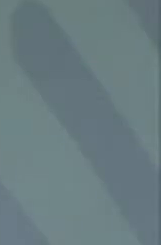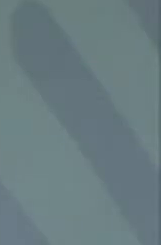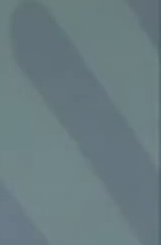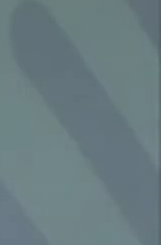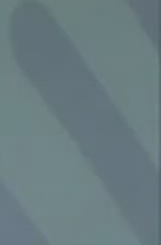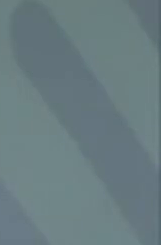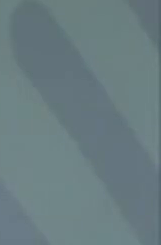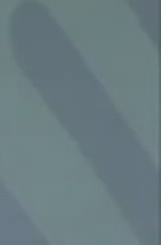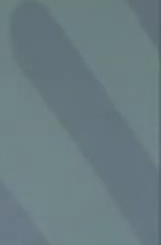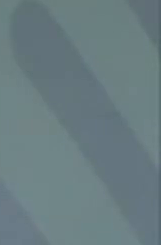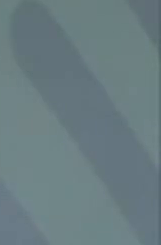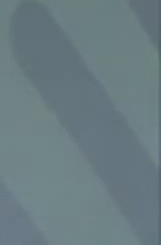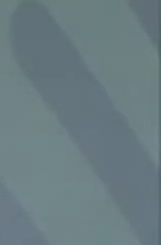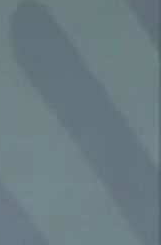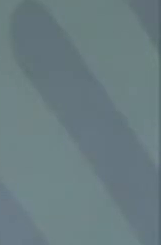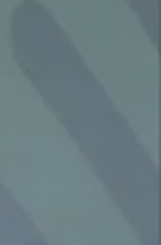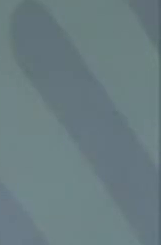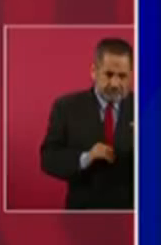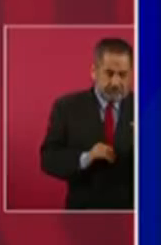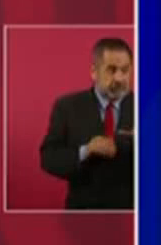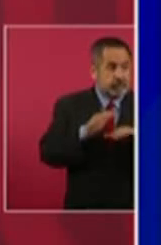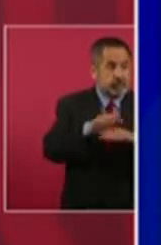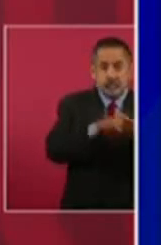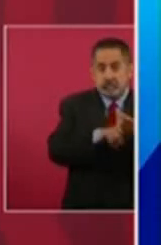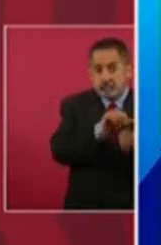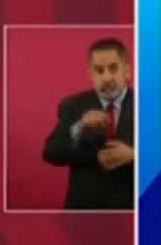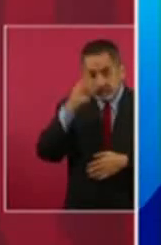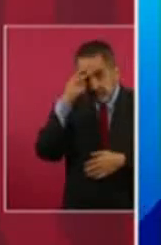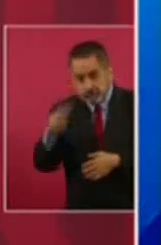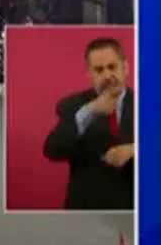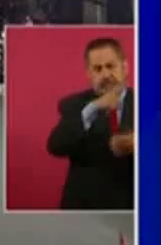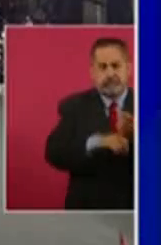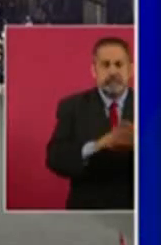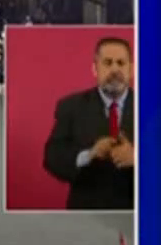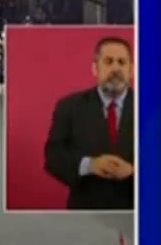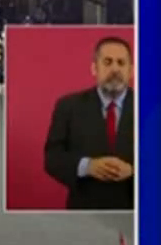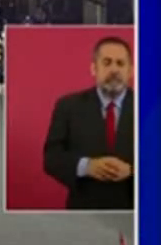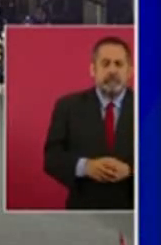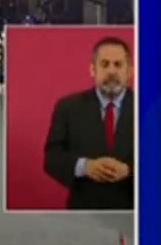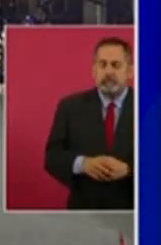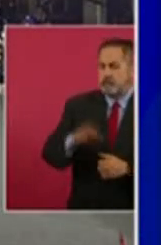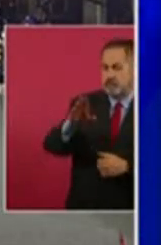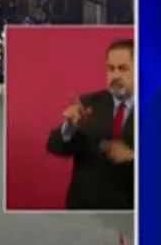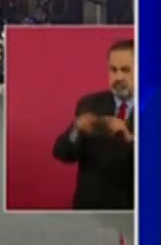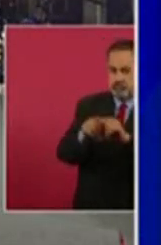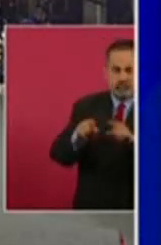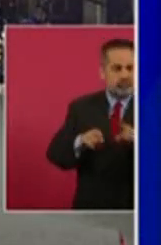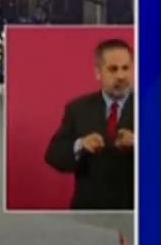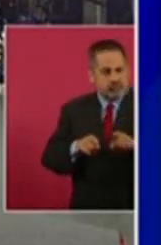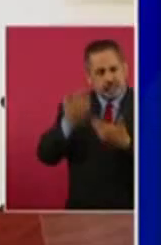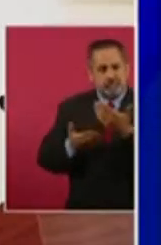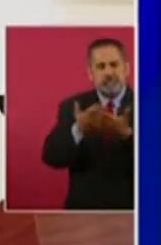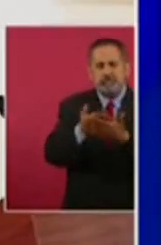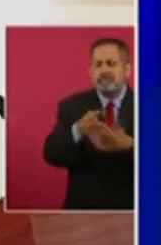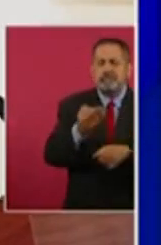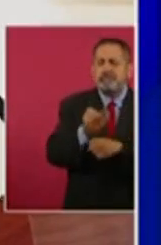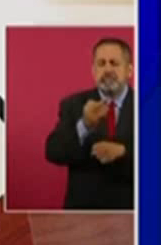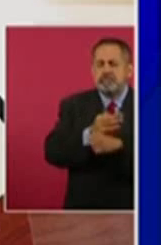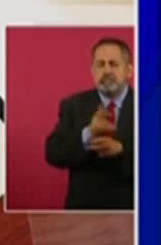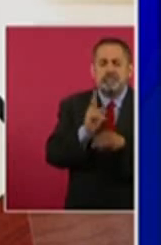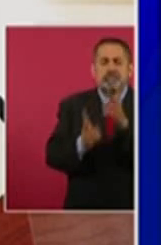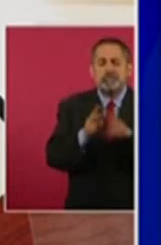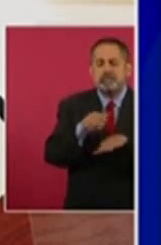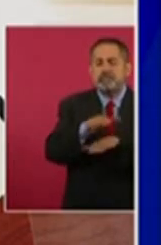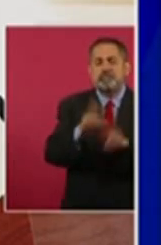es utilizado para desinformar. Lo que nosotros vemos es que el presidente utiliza las mañaneras